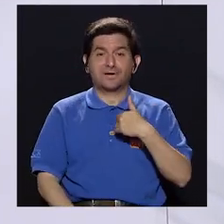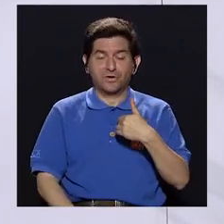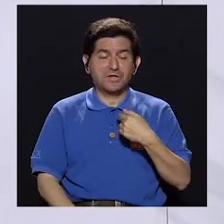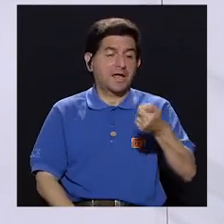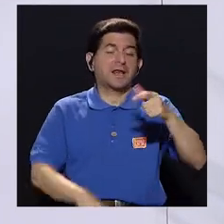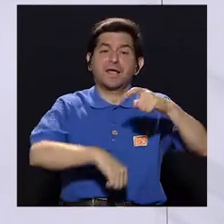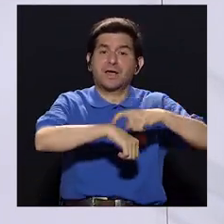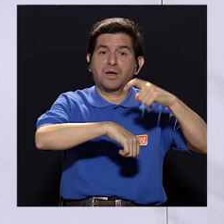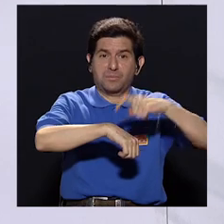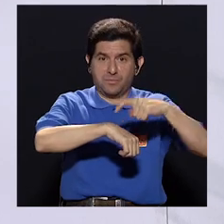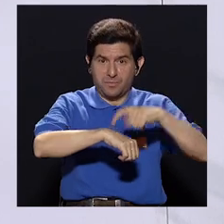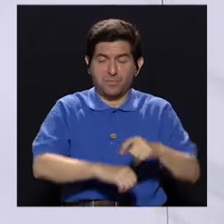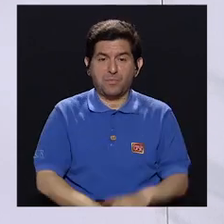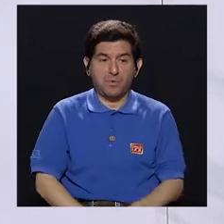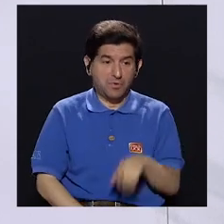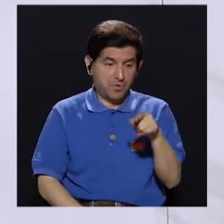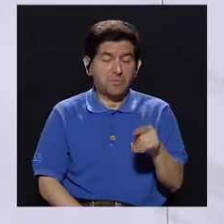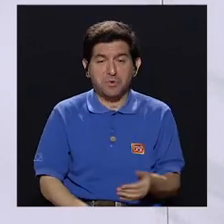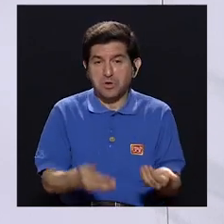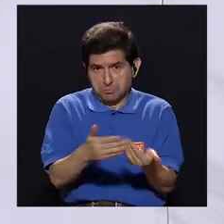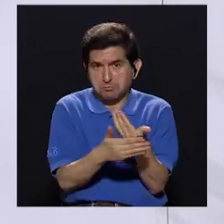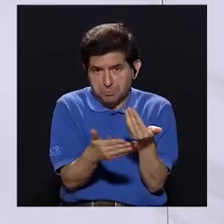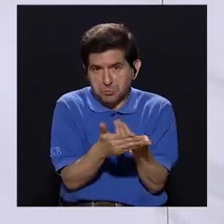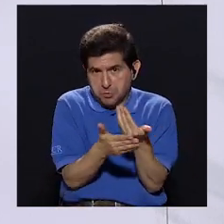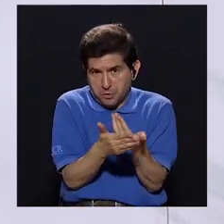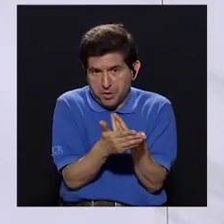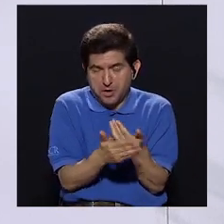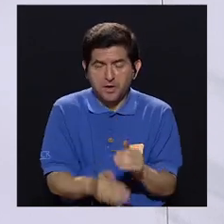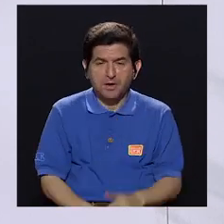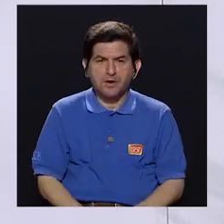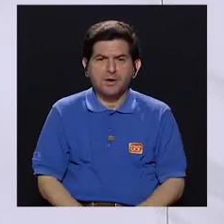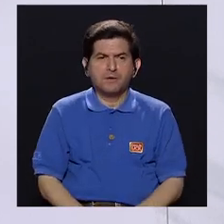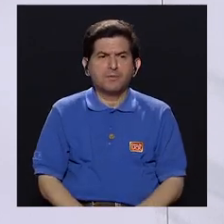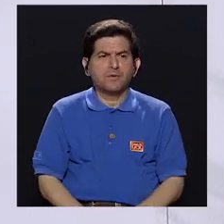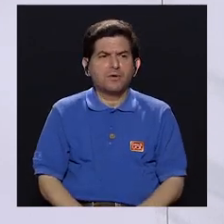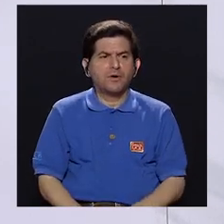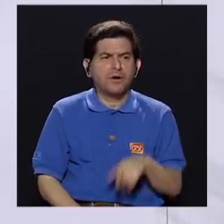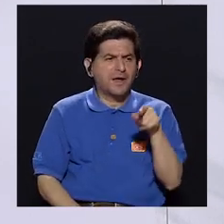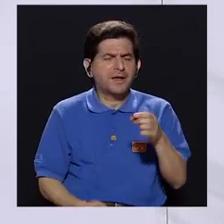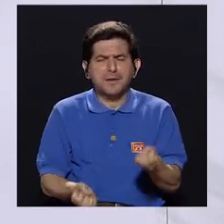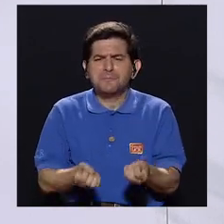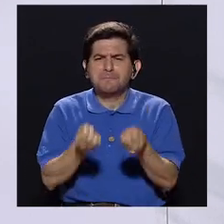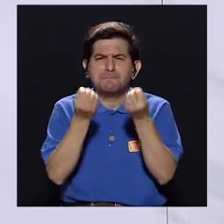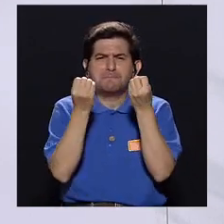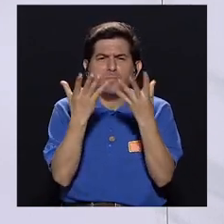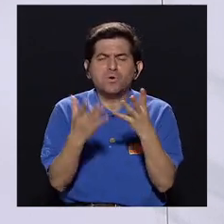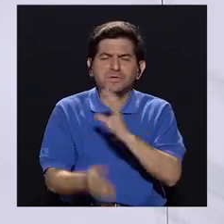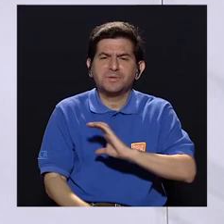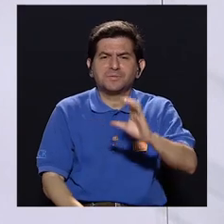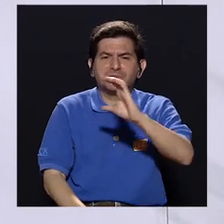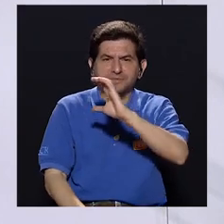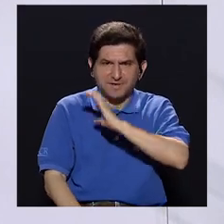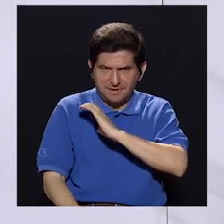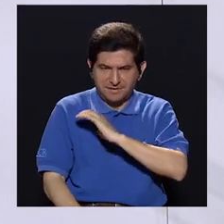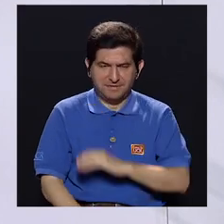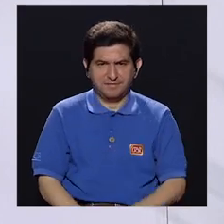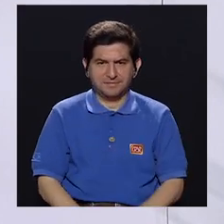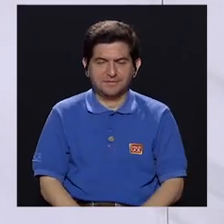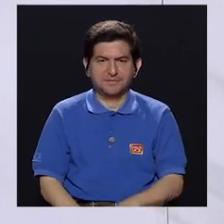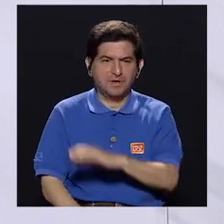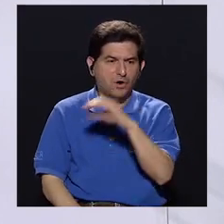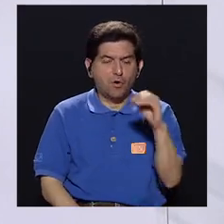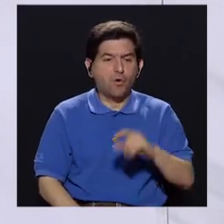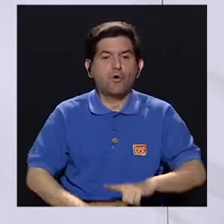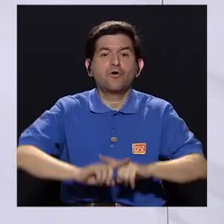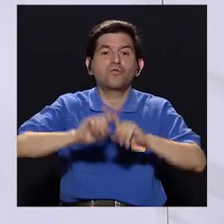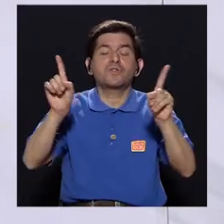en poco tiempo porque son relativamente recientes eh en poco tiempo muchísimas características y